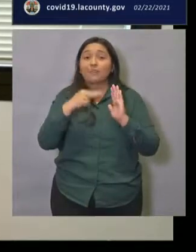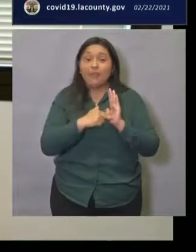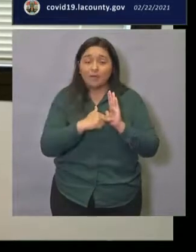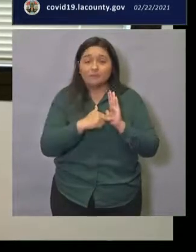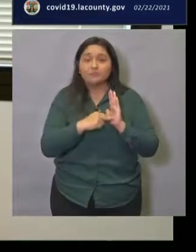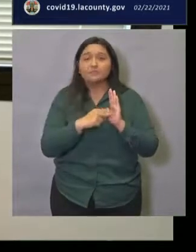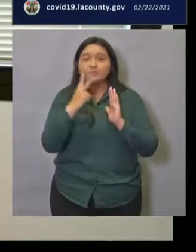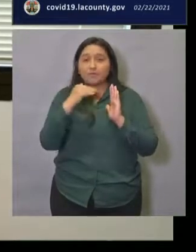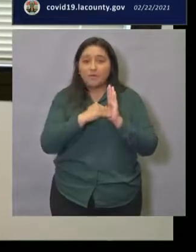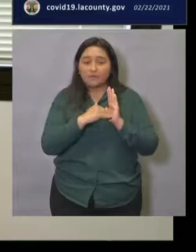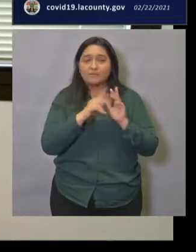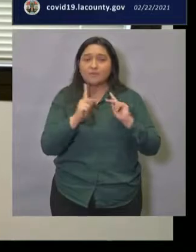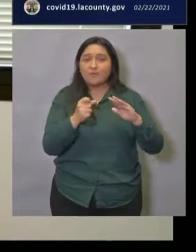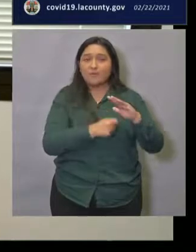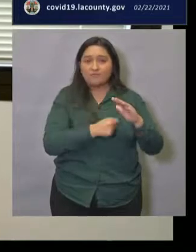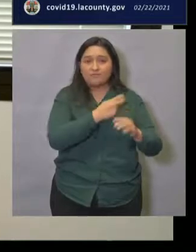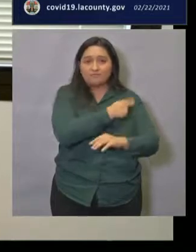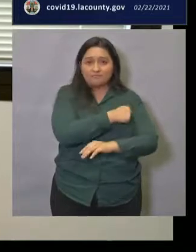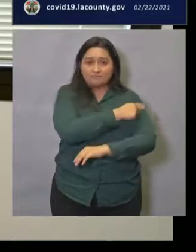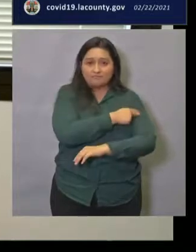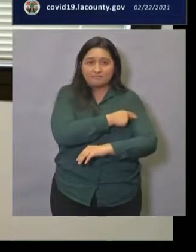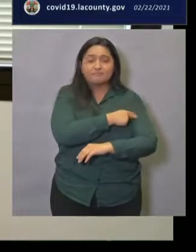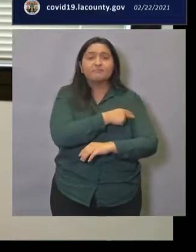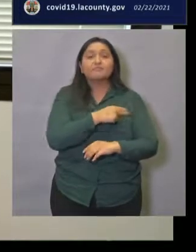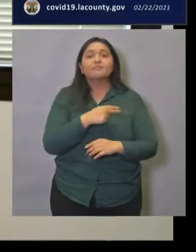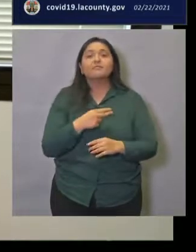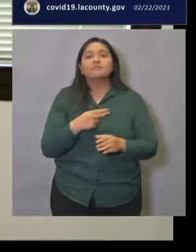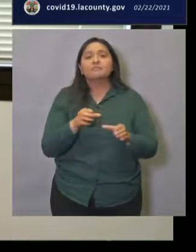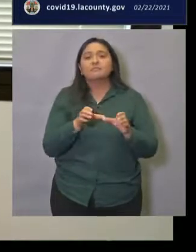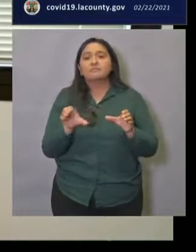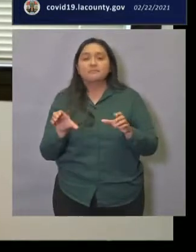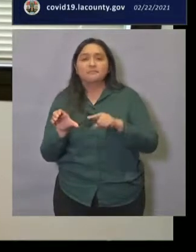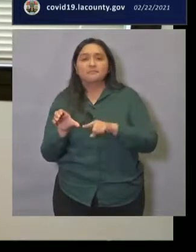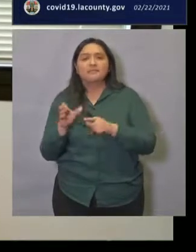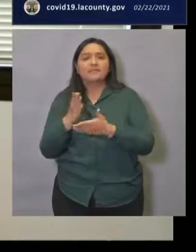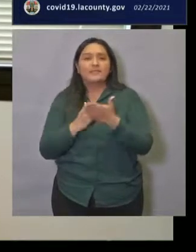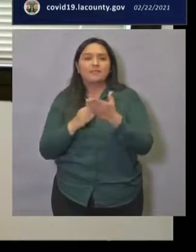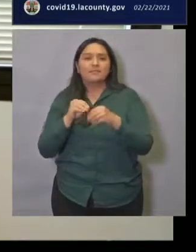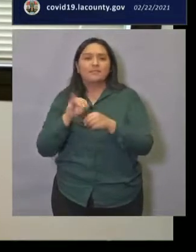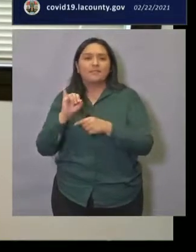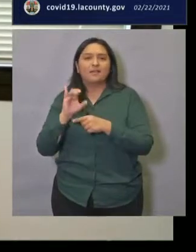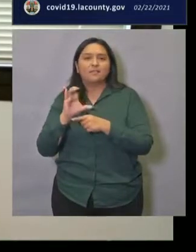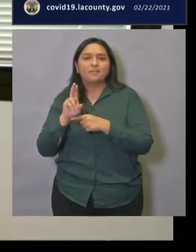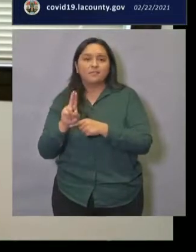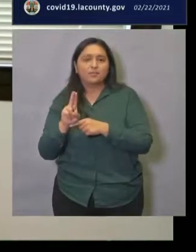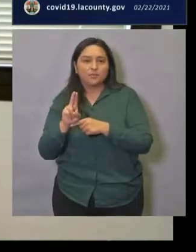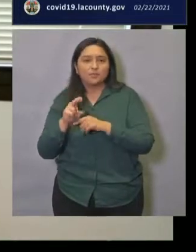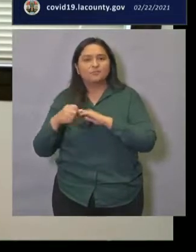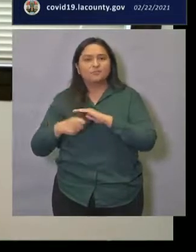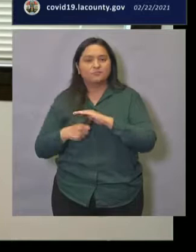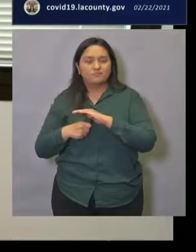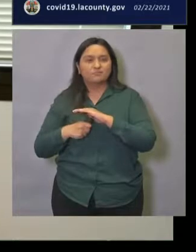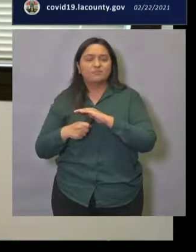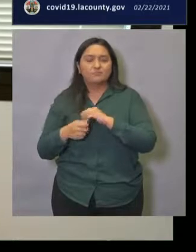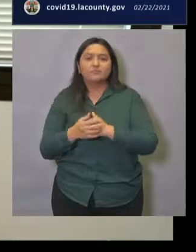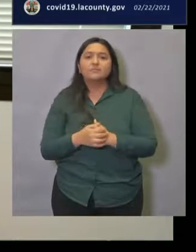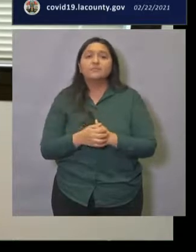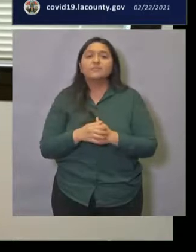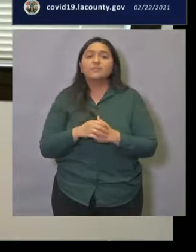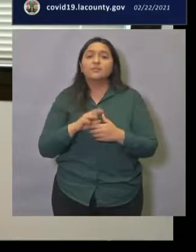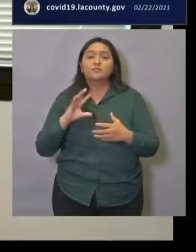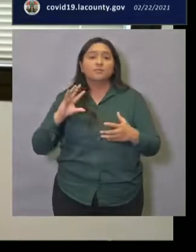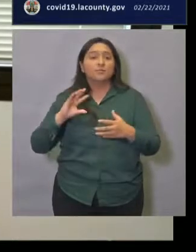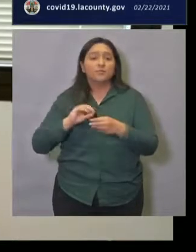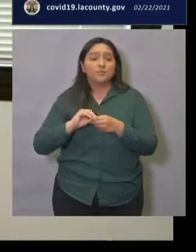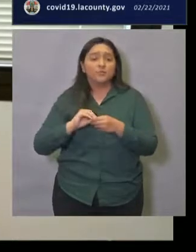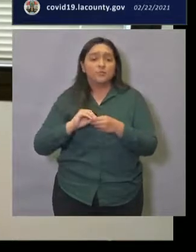y el 31% de las personas que están hospitalizadas están en unidades de cuidados intensivos. El total de casos